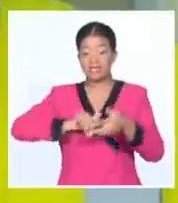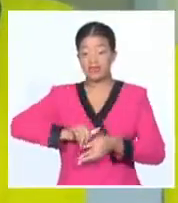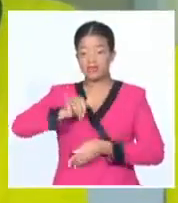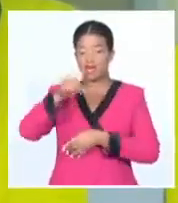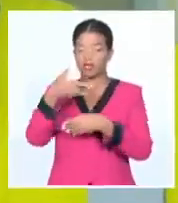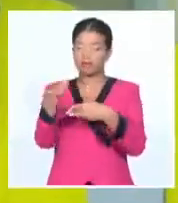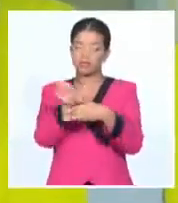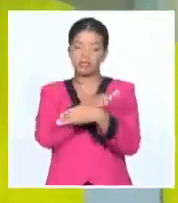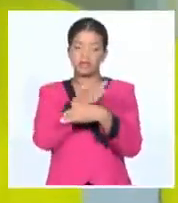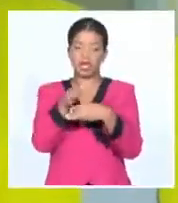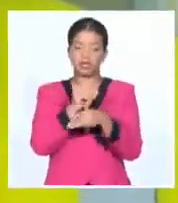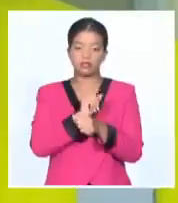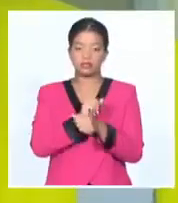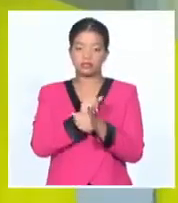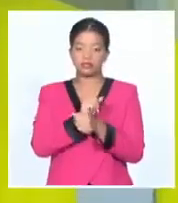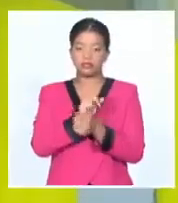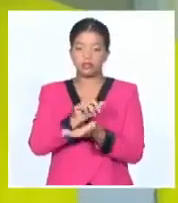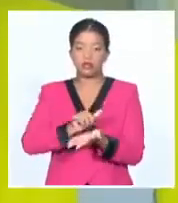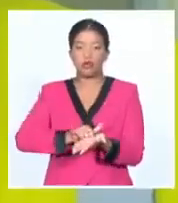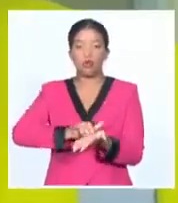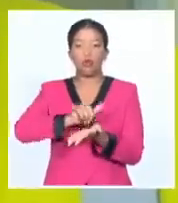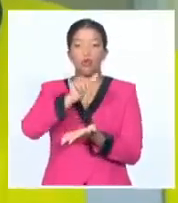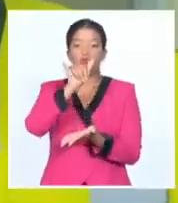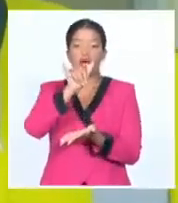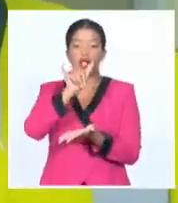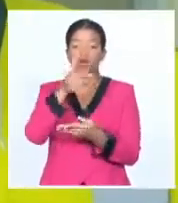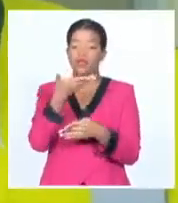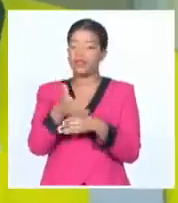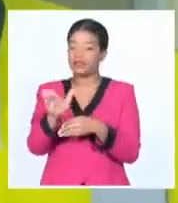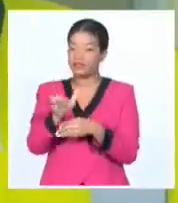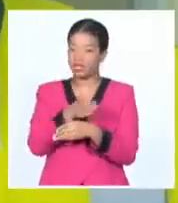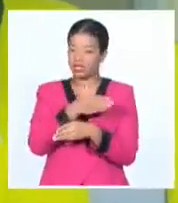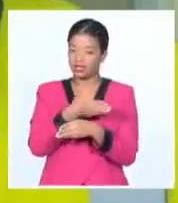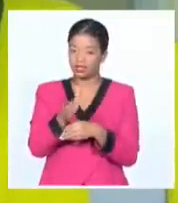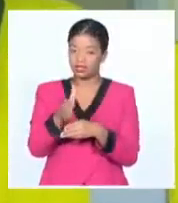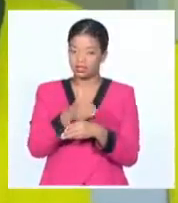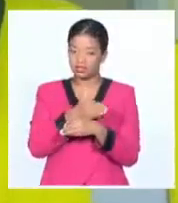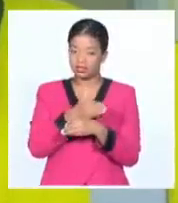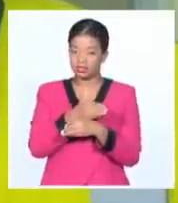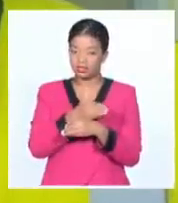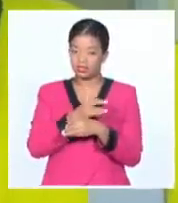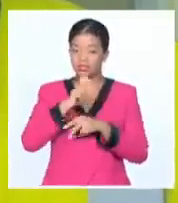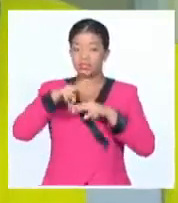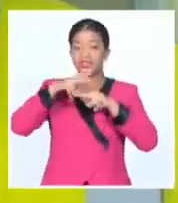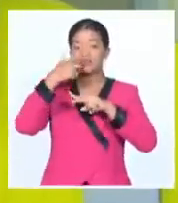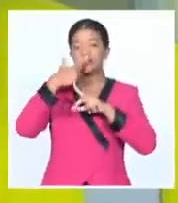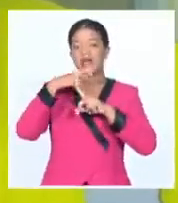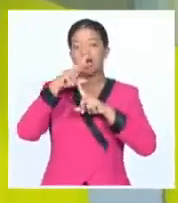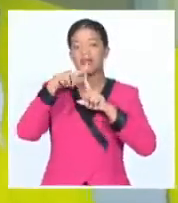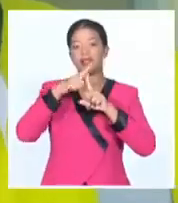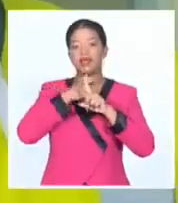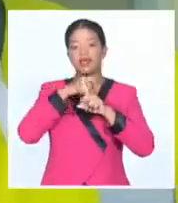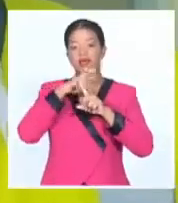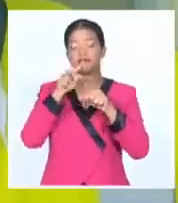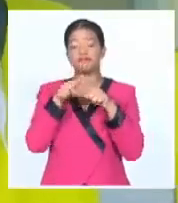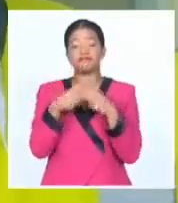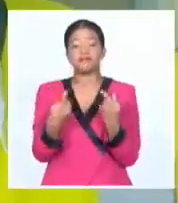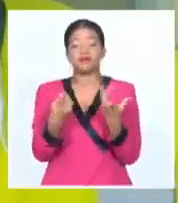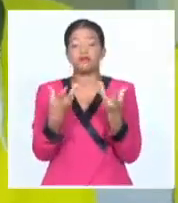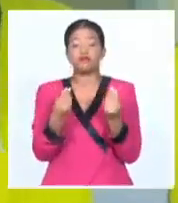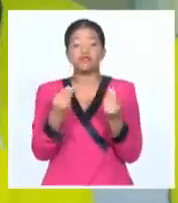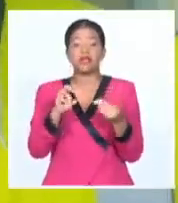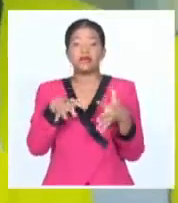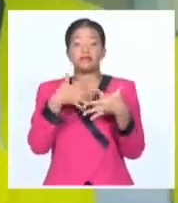que es un vuelo charter, no un vuelo regular. Por tanto, un vuelo charter atípico porque tiene muchas agencias de viajes que le venden a esa